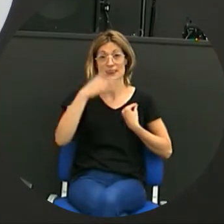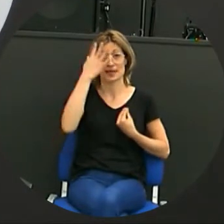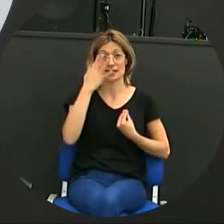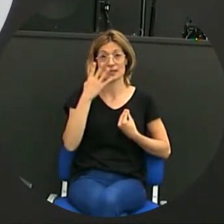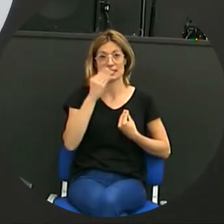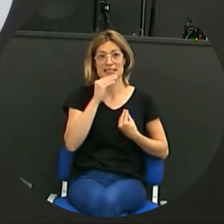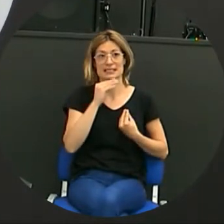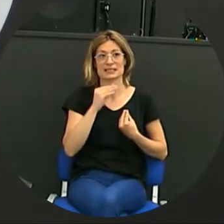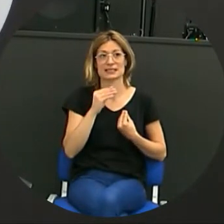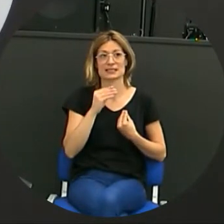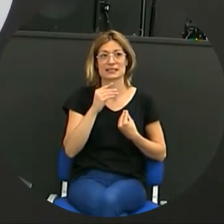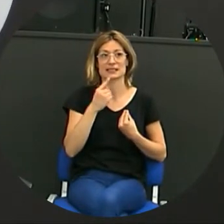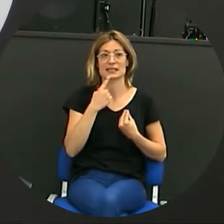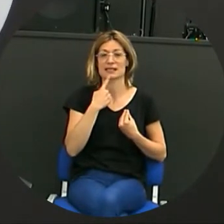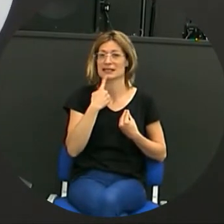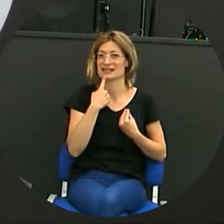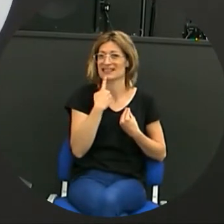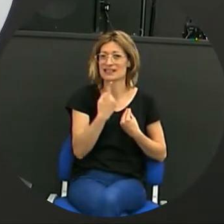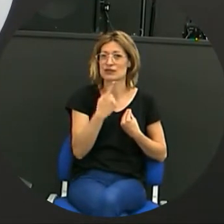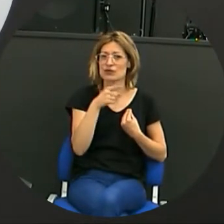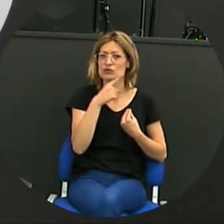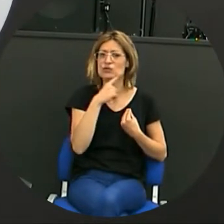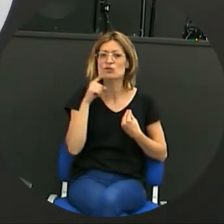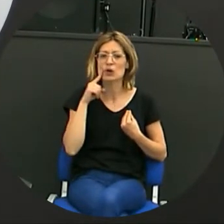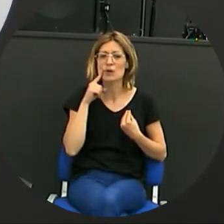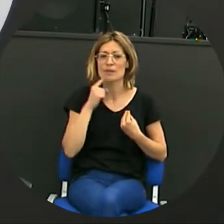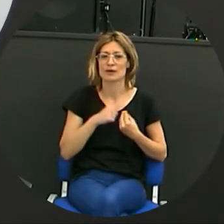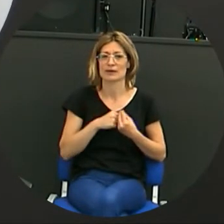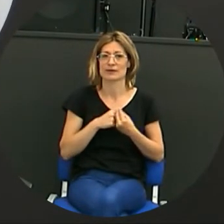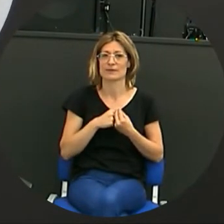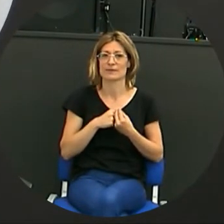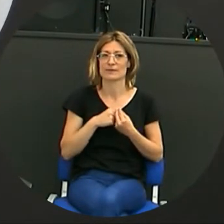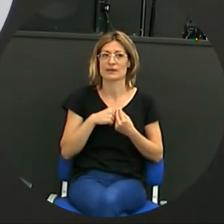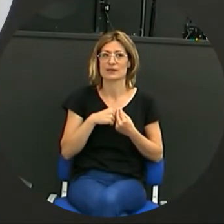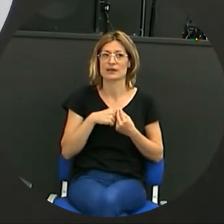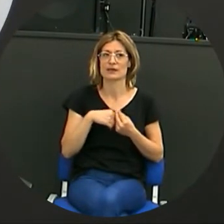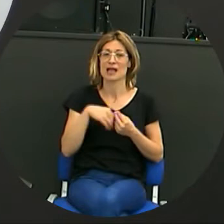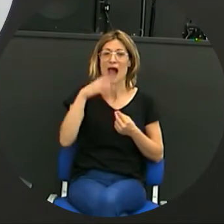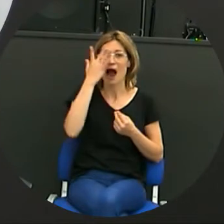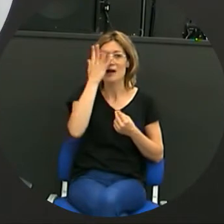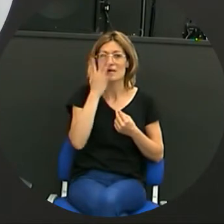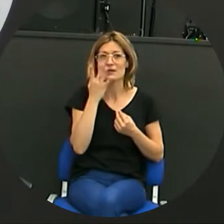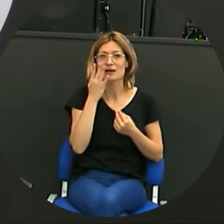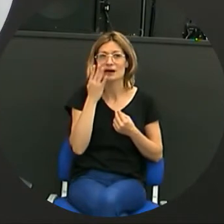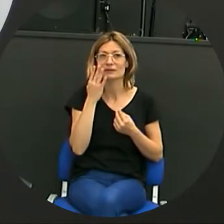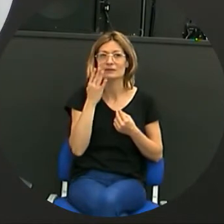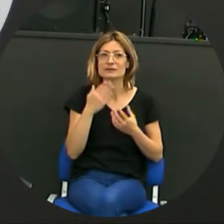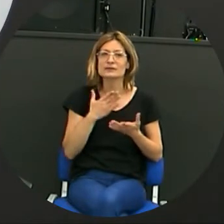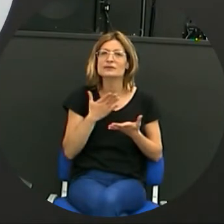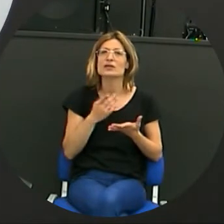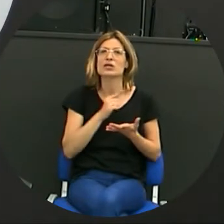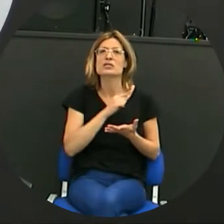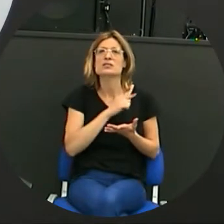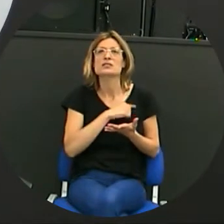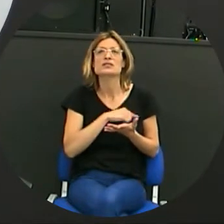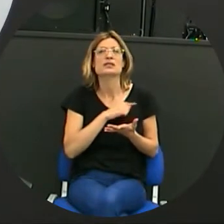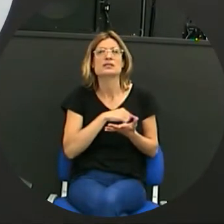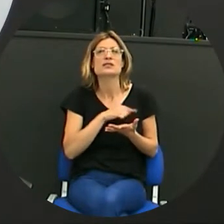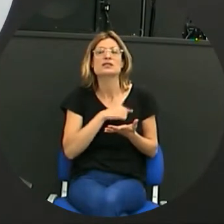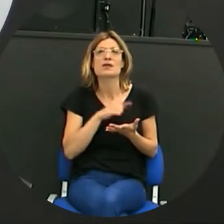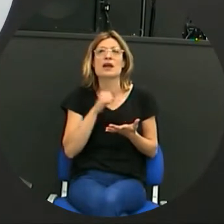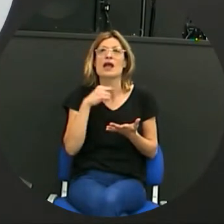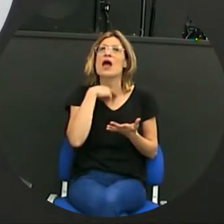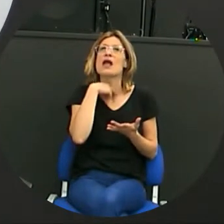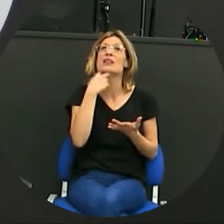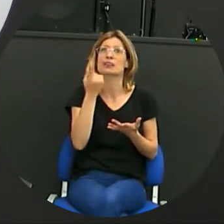llamándolo por nombre y Ananías fue sensible a la voz de Dios. Y te bendigo, iglesia, para que tengas sensibilidad y